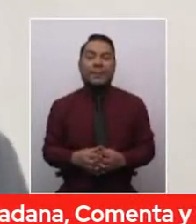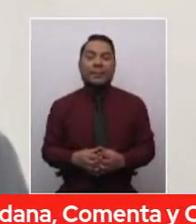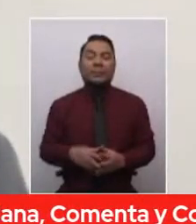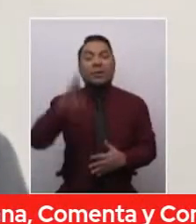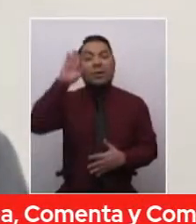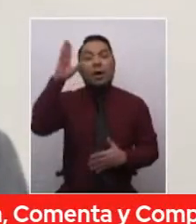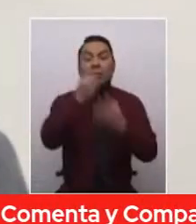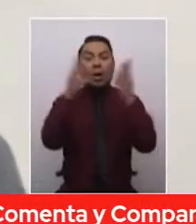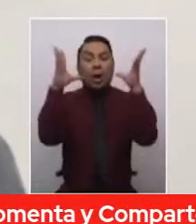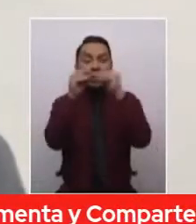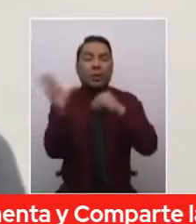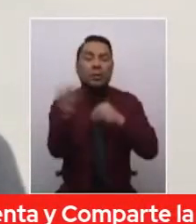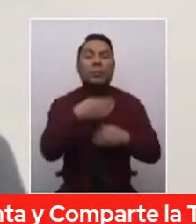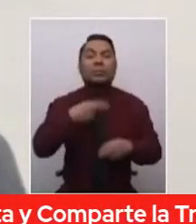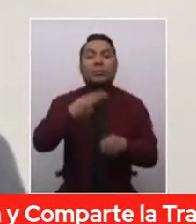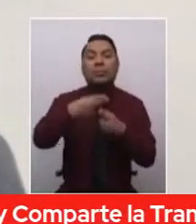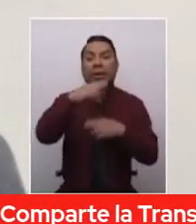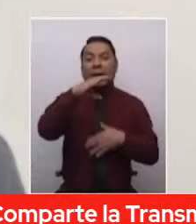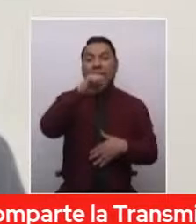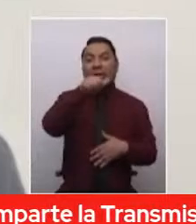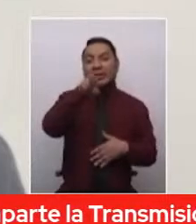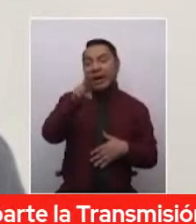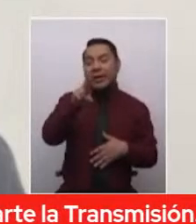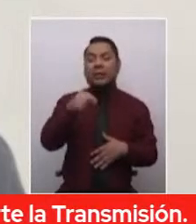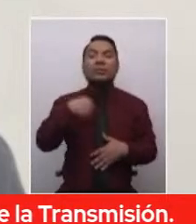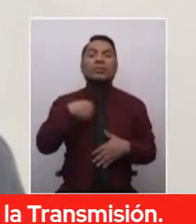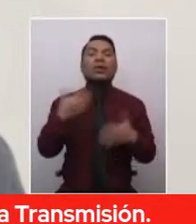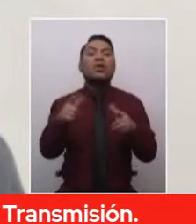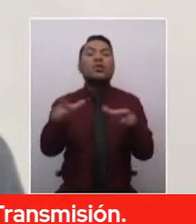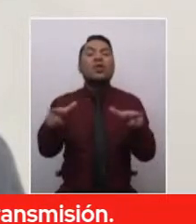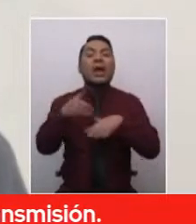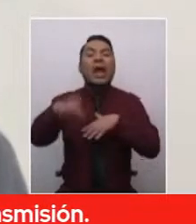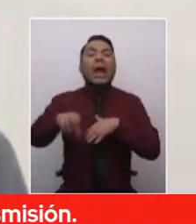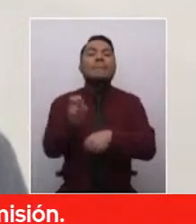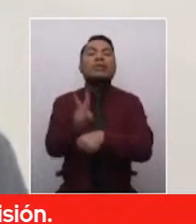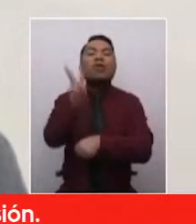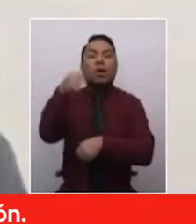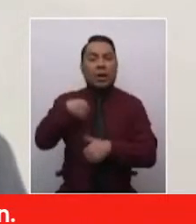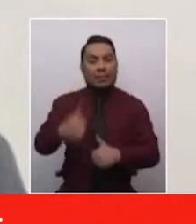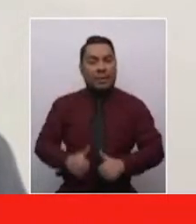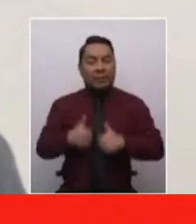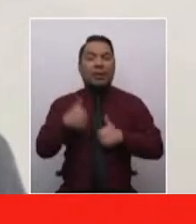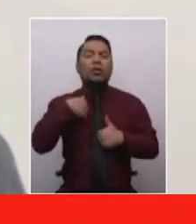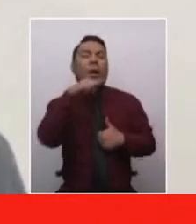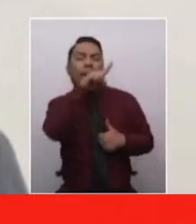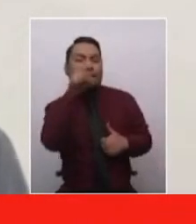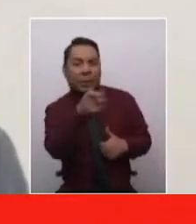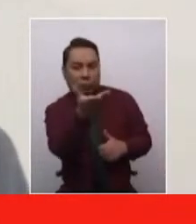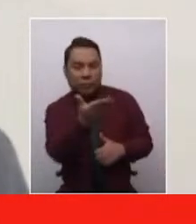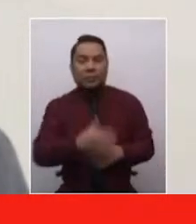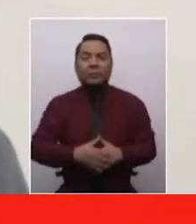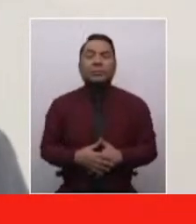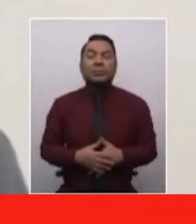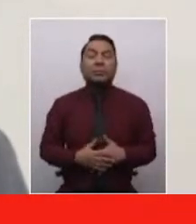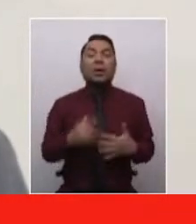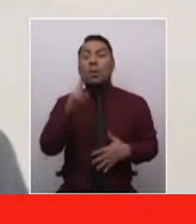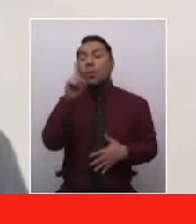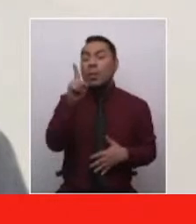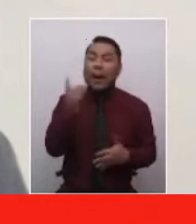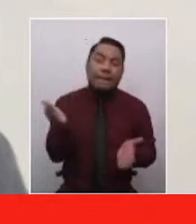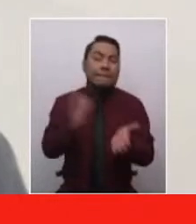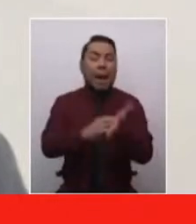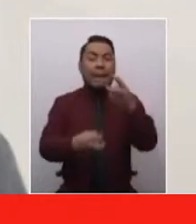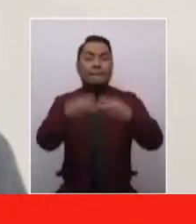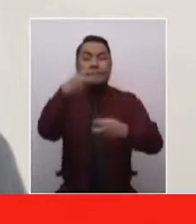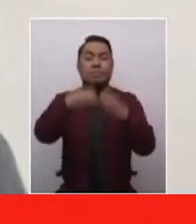Buenas noches a todos y todas. Mi nombre es César Mogollón Gutiérrez, vengo del Distrito de la Victoria y quería hacer la siguiente pregunta. Uno de los mayores